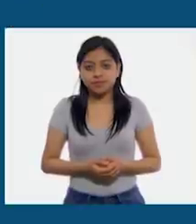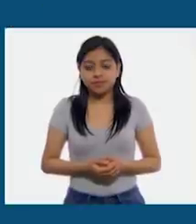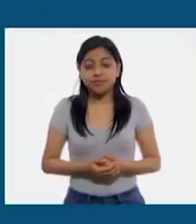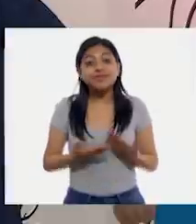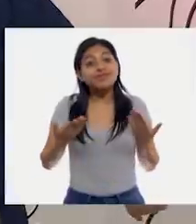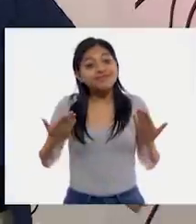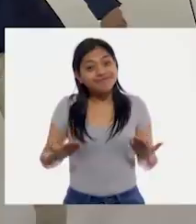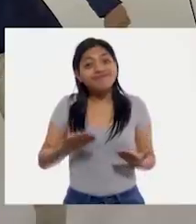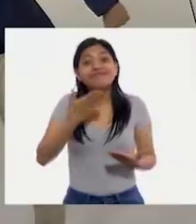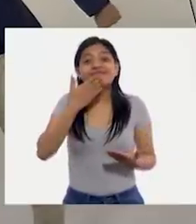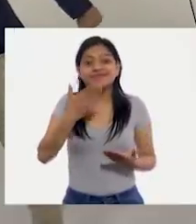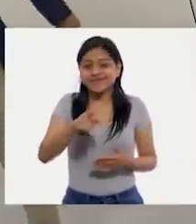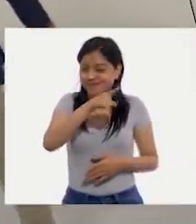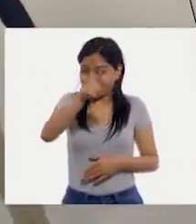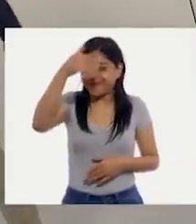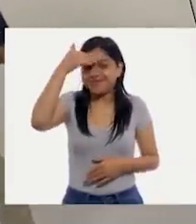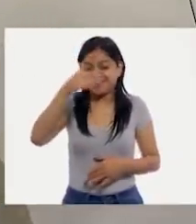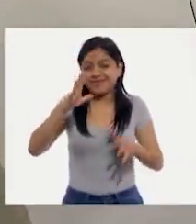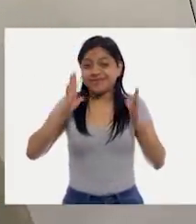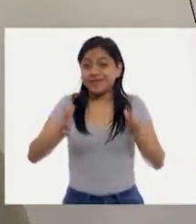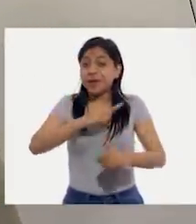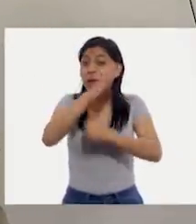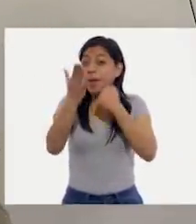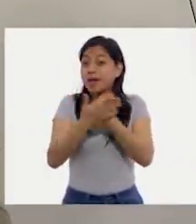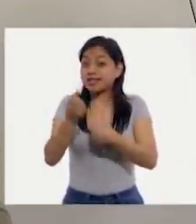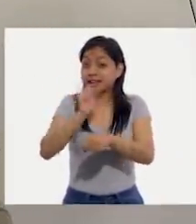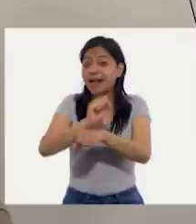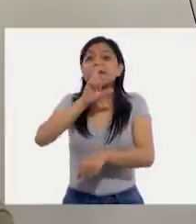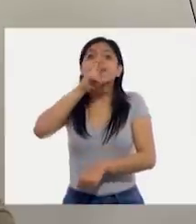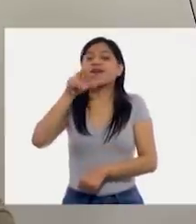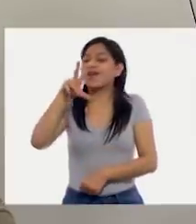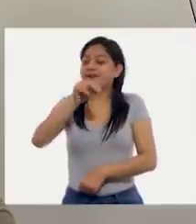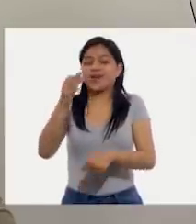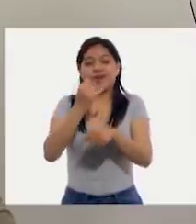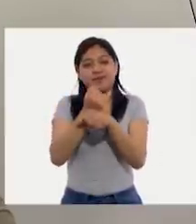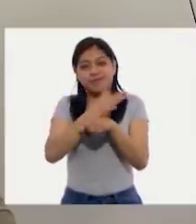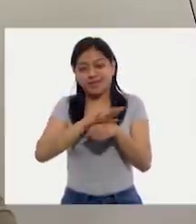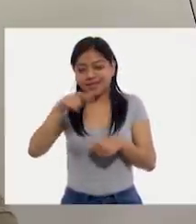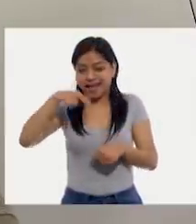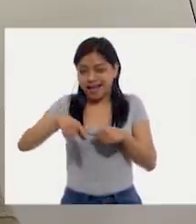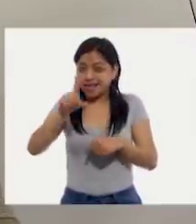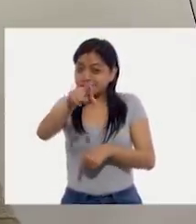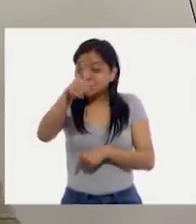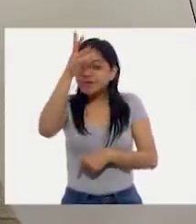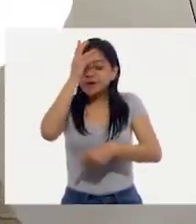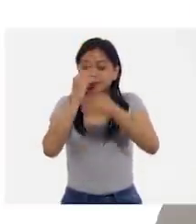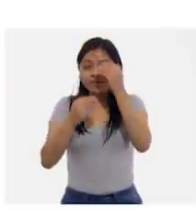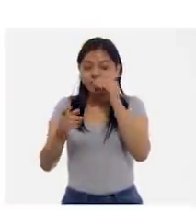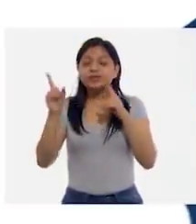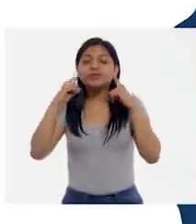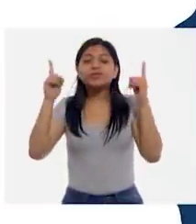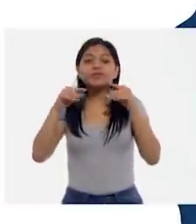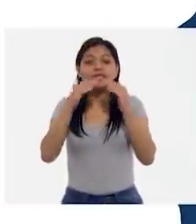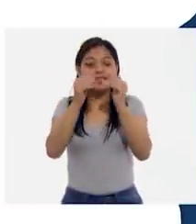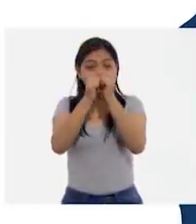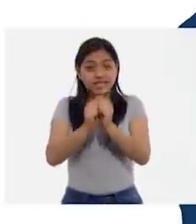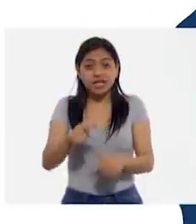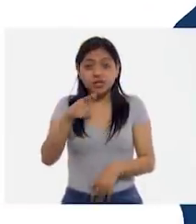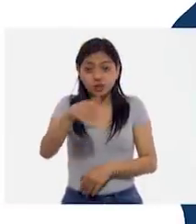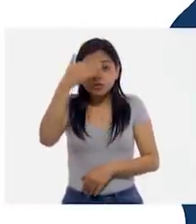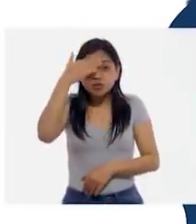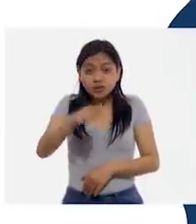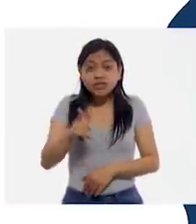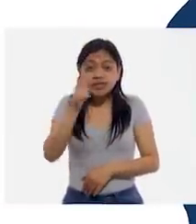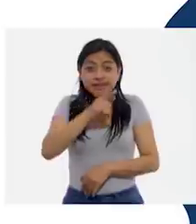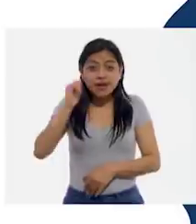Así que, como bien saben, la semana que viene más, pero no mejor porque es imposible, aquí en Aprende Música en Casa. Si tienes la fortuna de